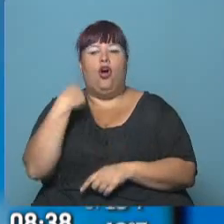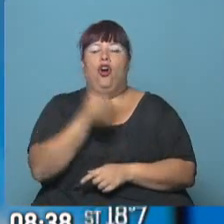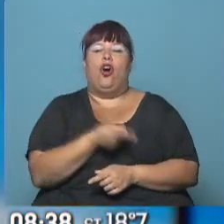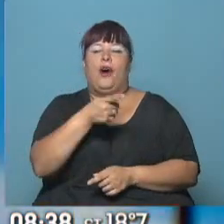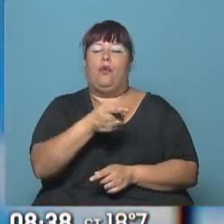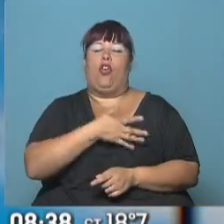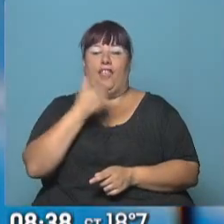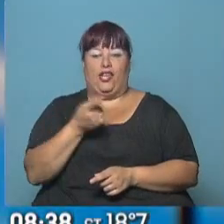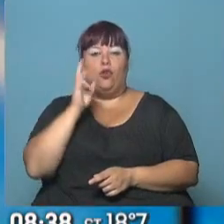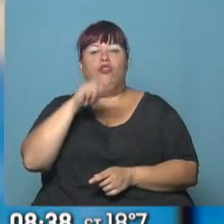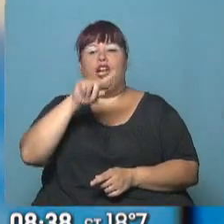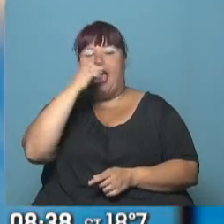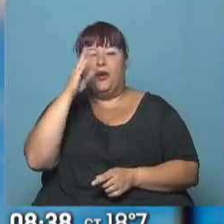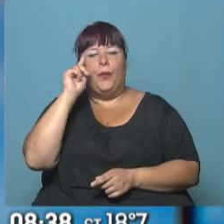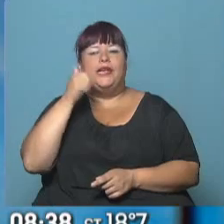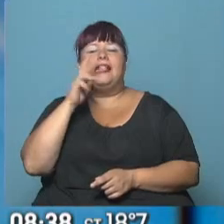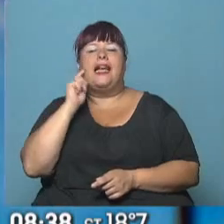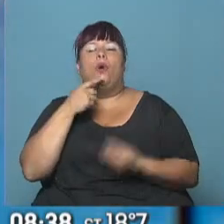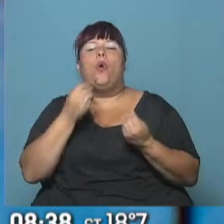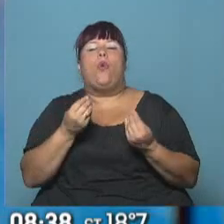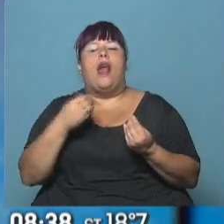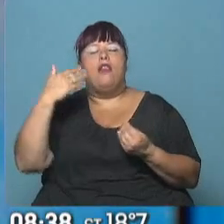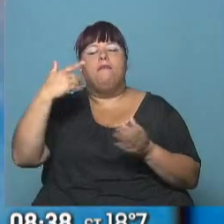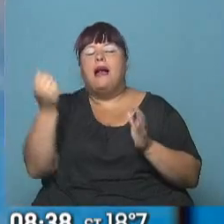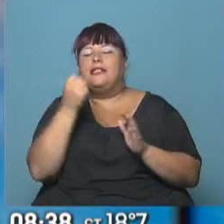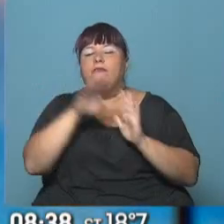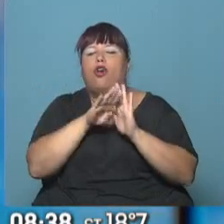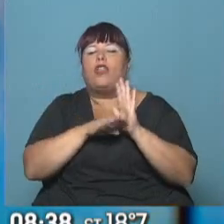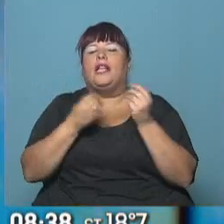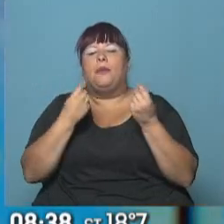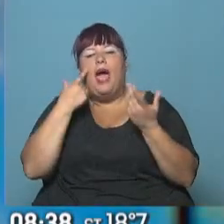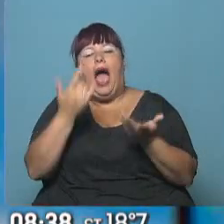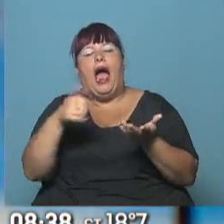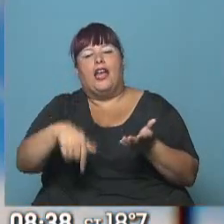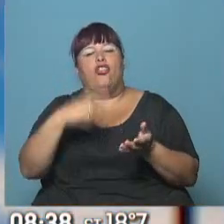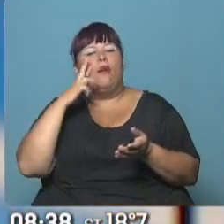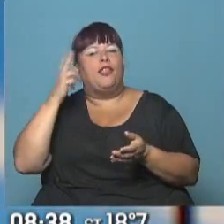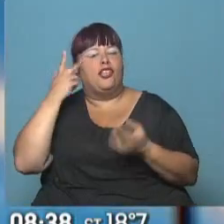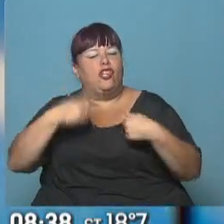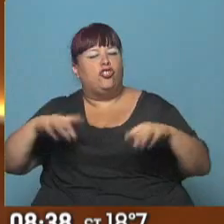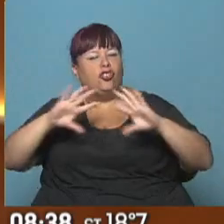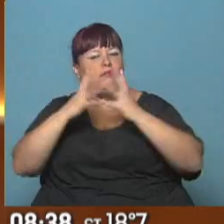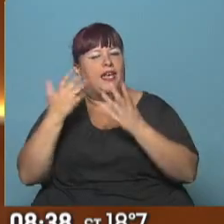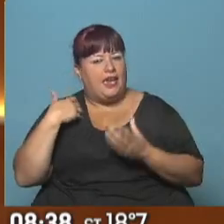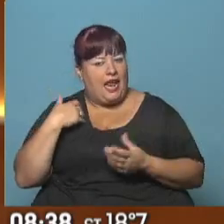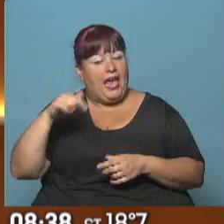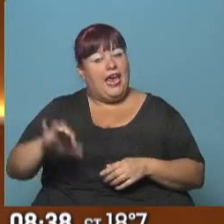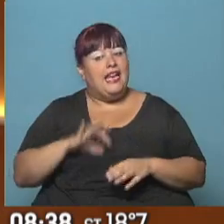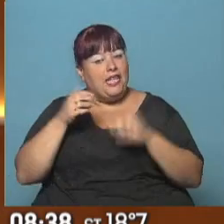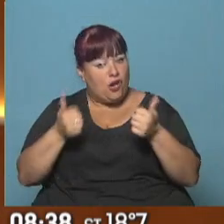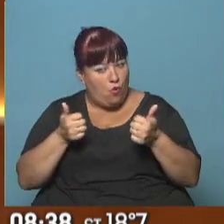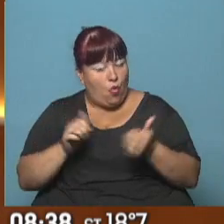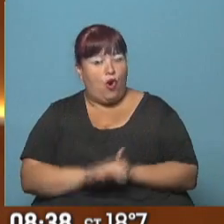Como director del Museo Nacional de Bellas Artes, ¿cuáles son los lineamientos principales de lo que podemos encontrar este 2018? Este va a ser un gran